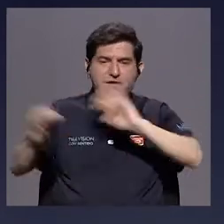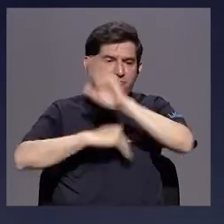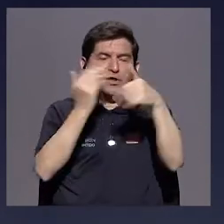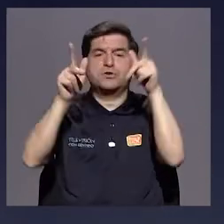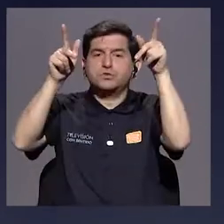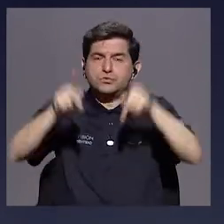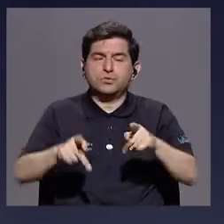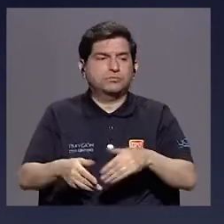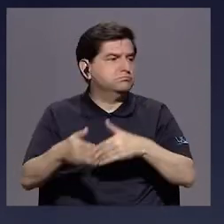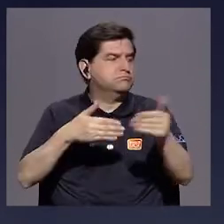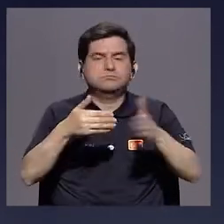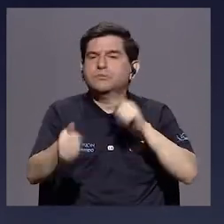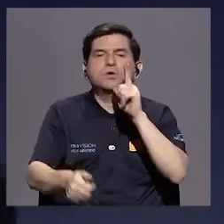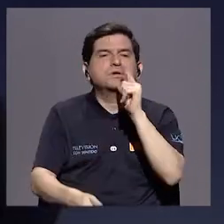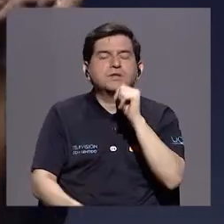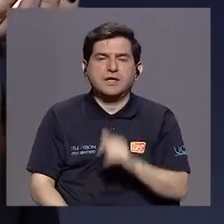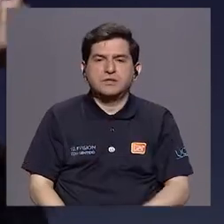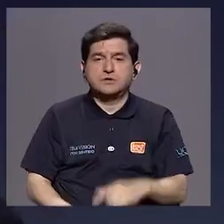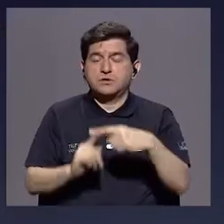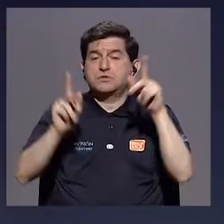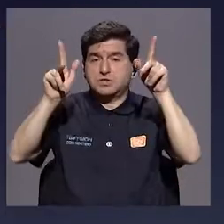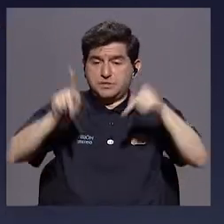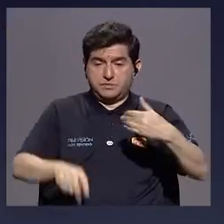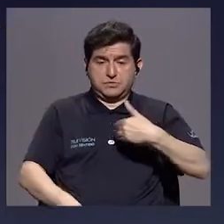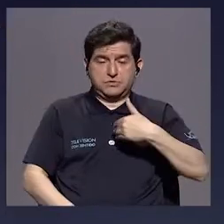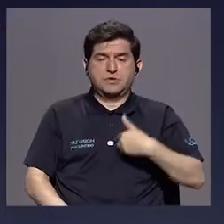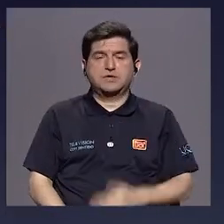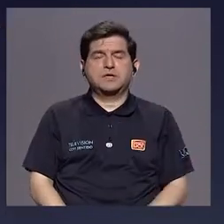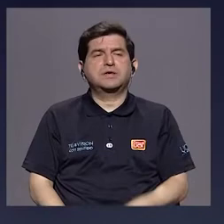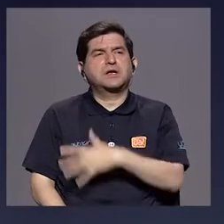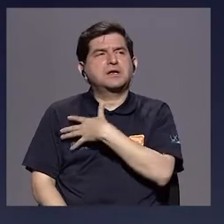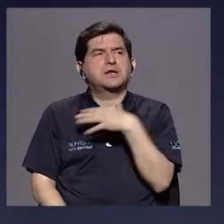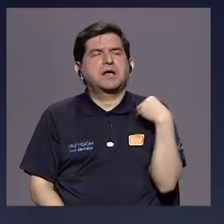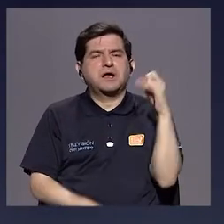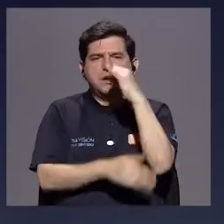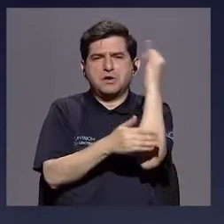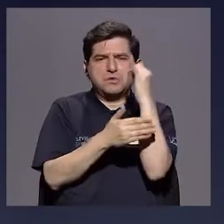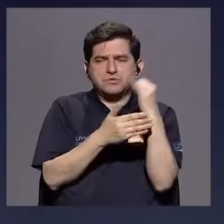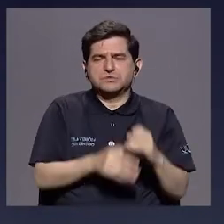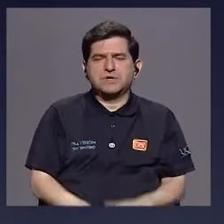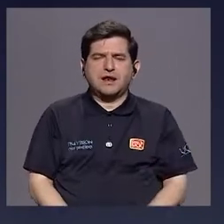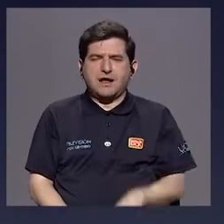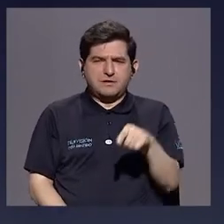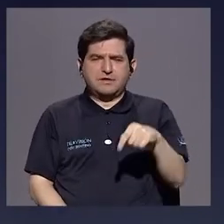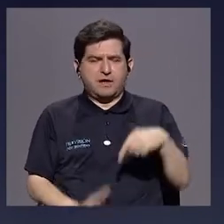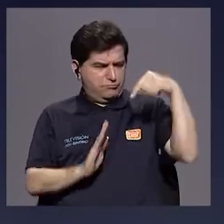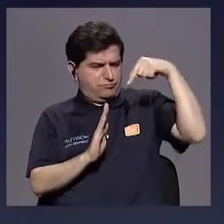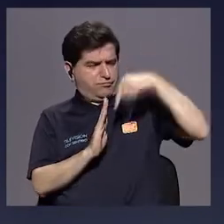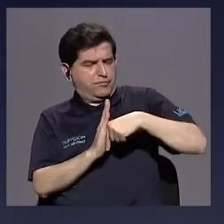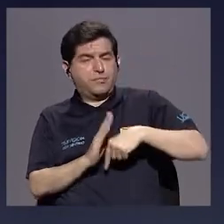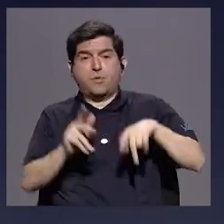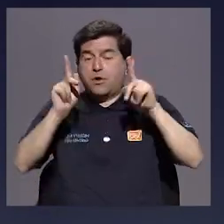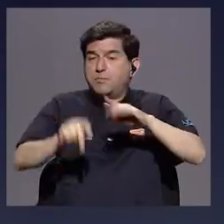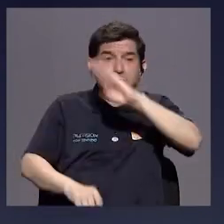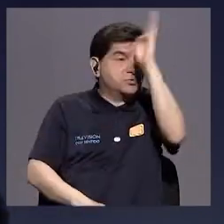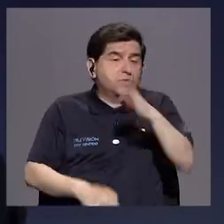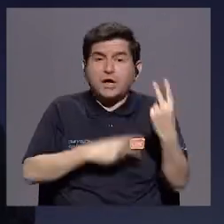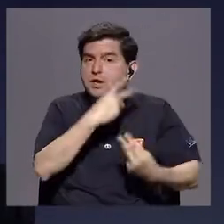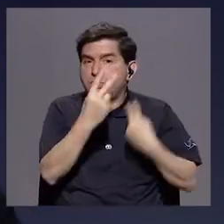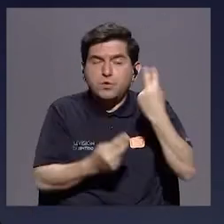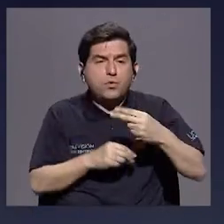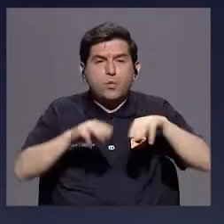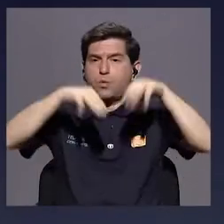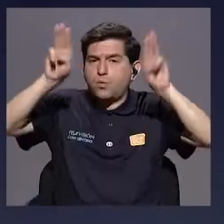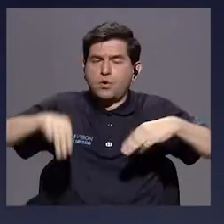mundo y que cualquier persona desde alguien que tenga un gusto artístico muy prefijado hace una persona que nunca ha visitado un museo y